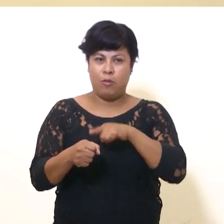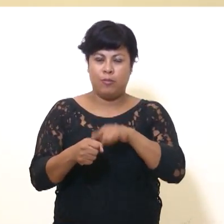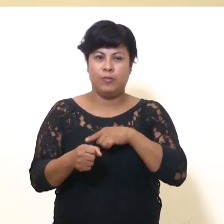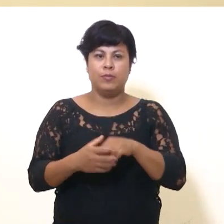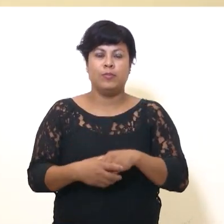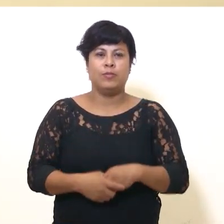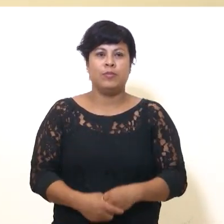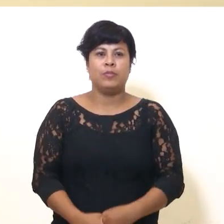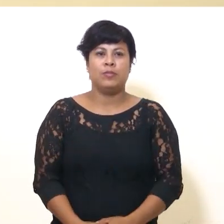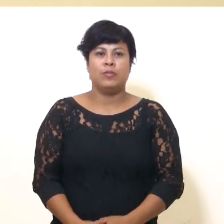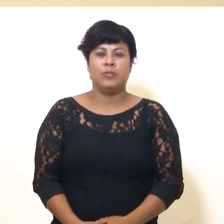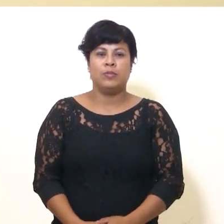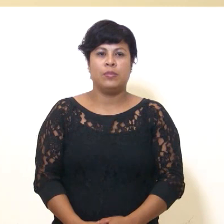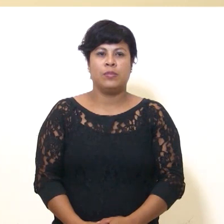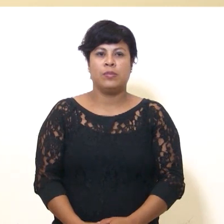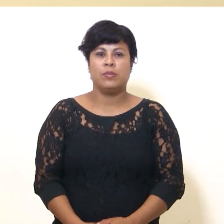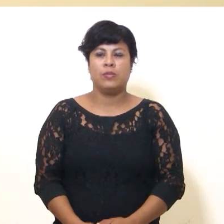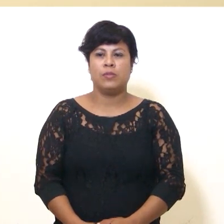otro color.